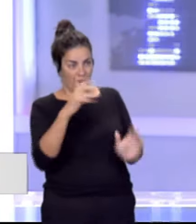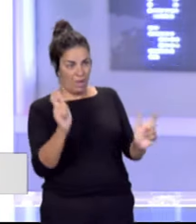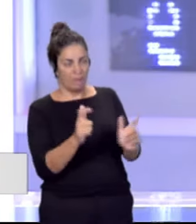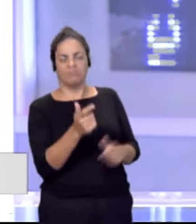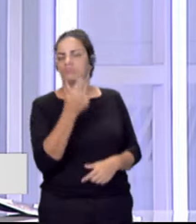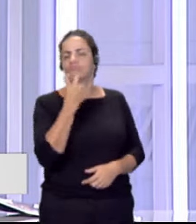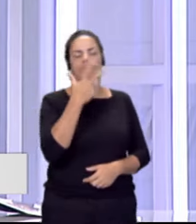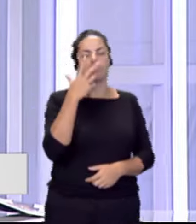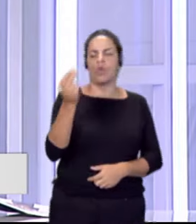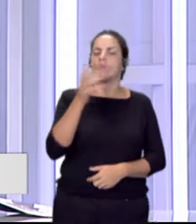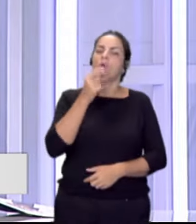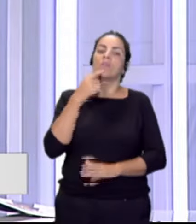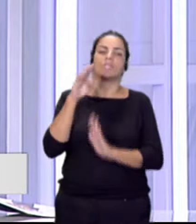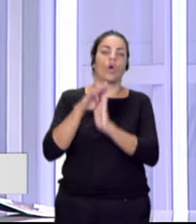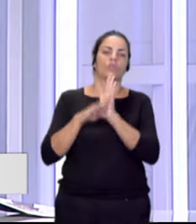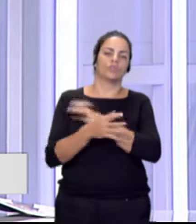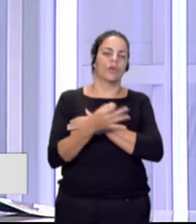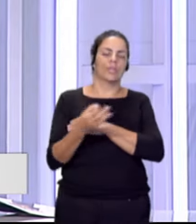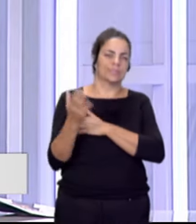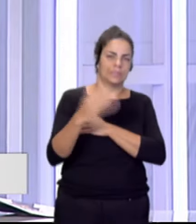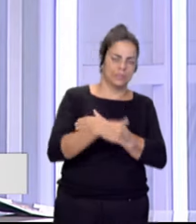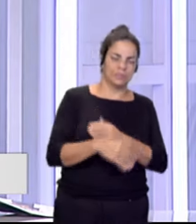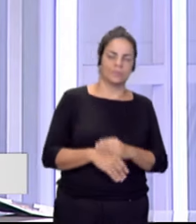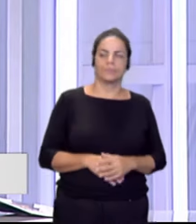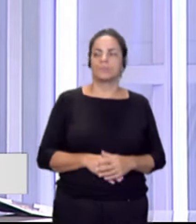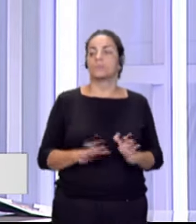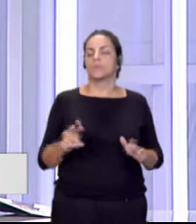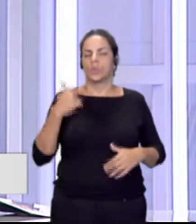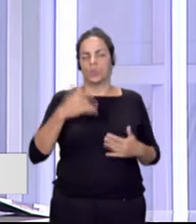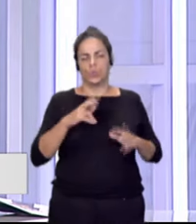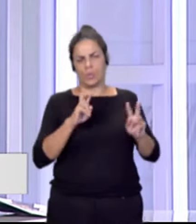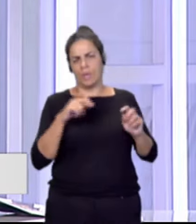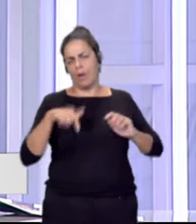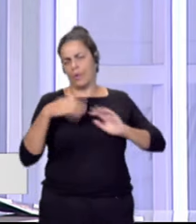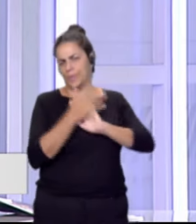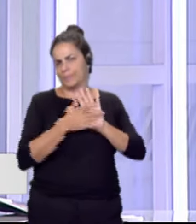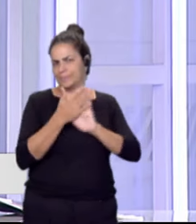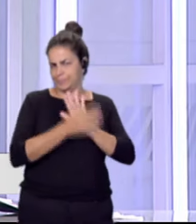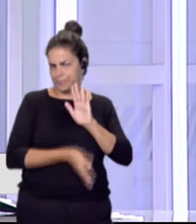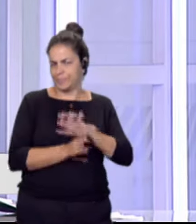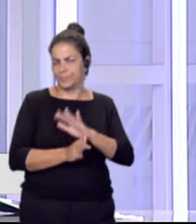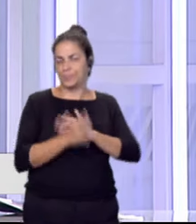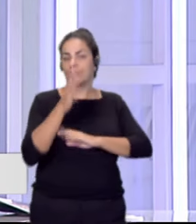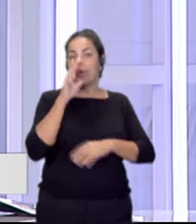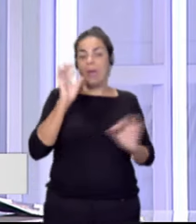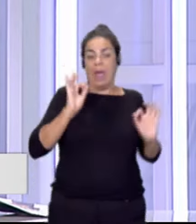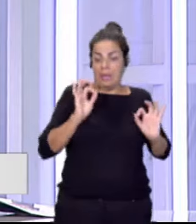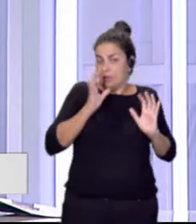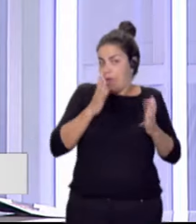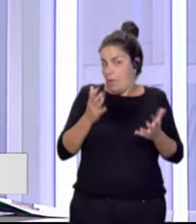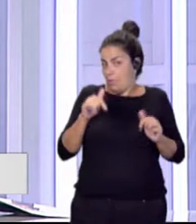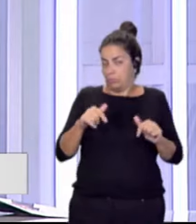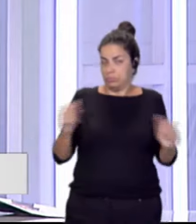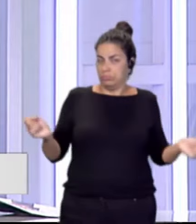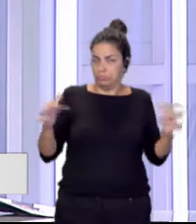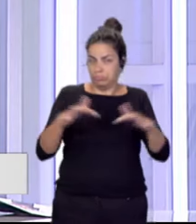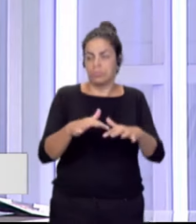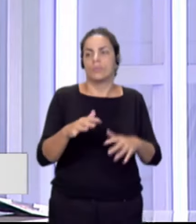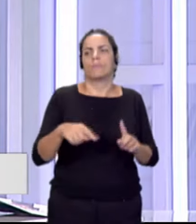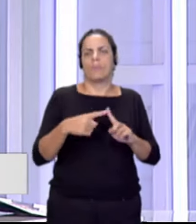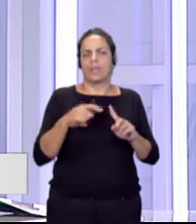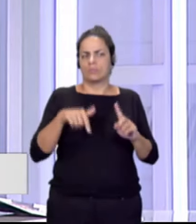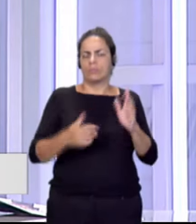hay mucho de qué hablar de este asunto, que seguirá dando noticias en el día de hoy, en tanto cuanto hoy es la cumbre, se está celebrando ahora, y habrá conclusiones a lo largo de la mañana,